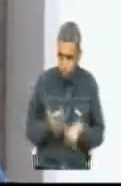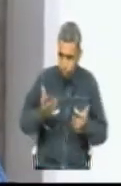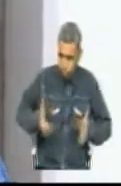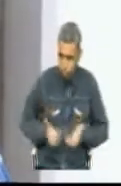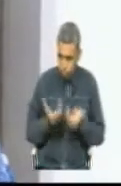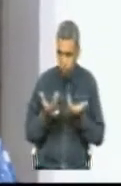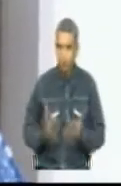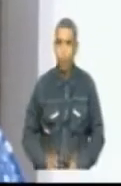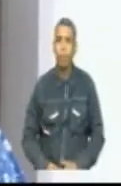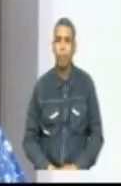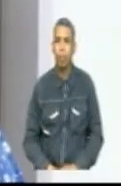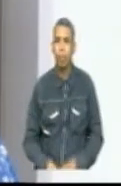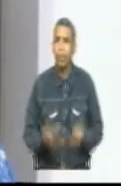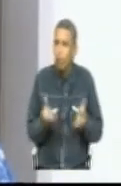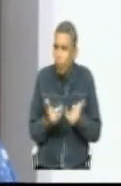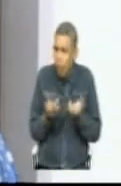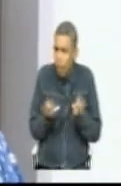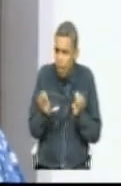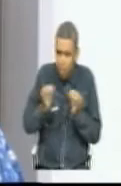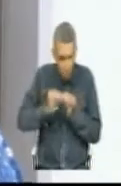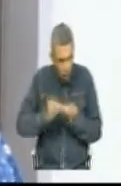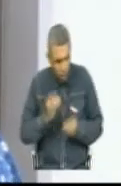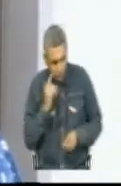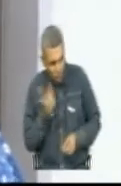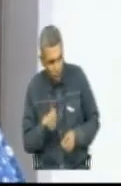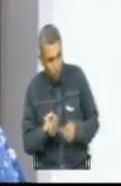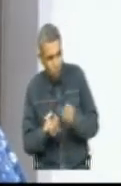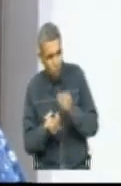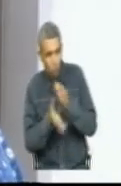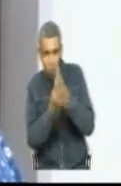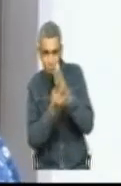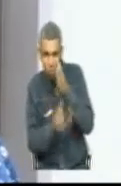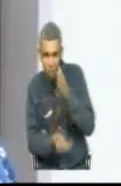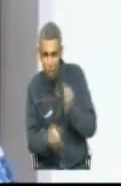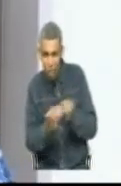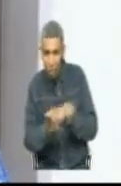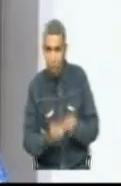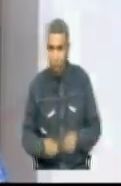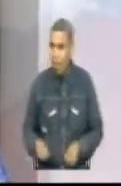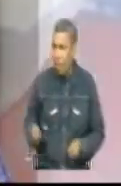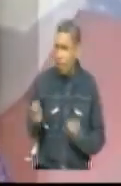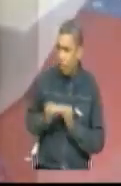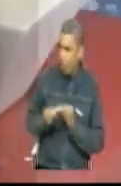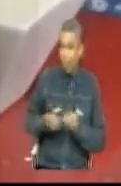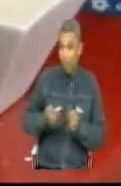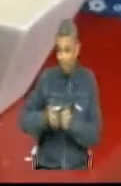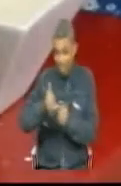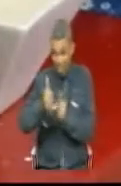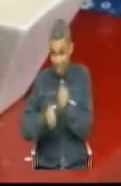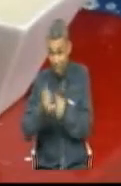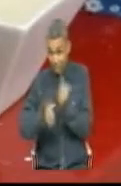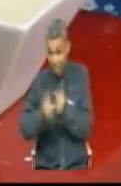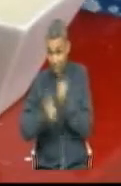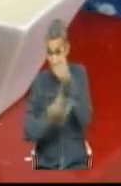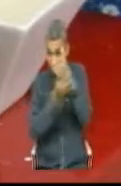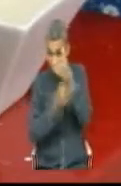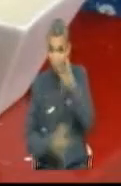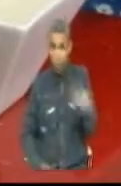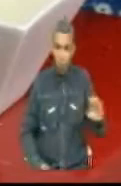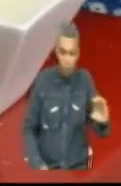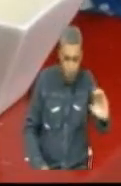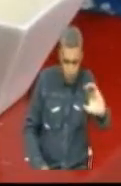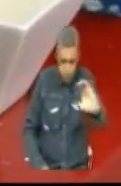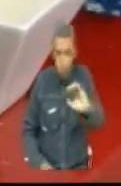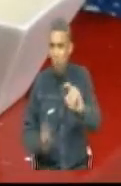a agregar algún líquido algo para él vamos a echarle esto crema de leche o crema de leche el que le guste de pronto el